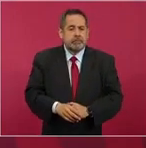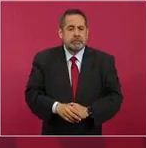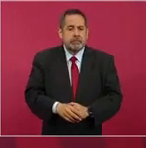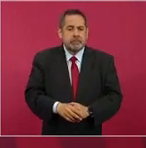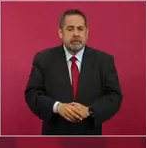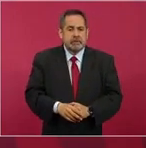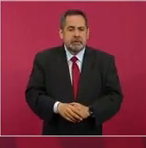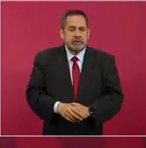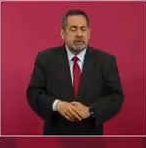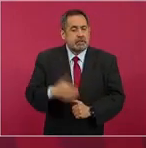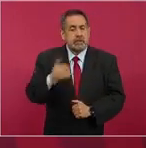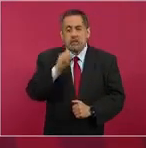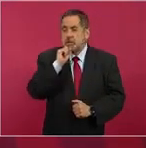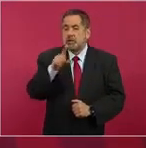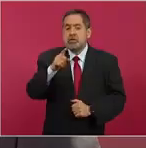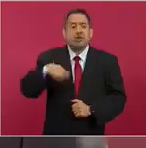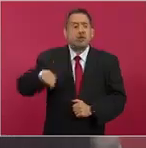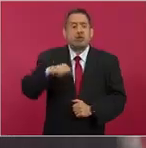Y no